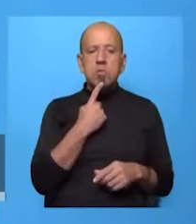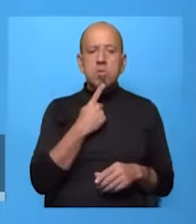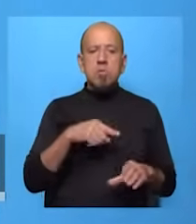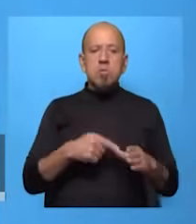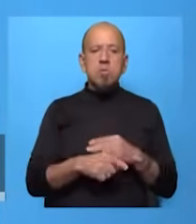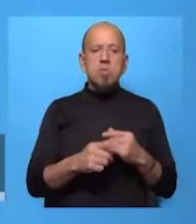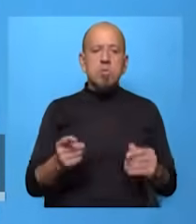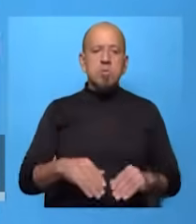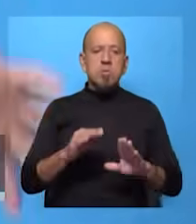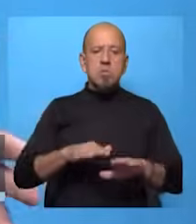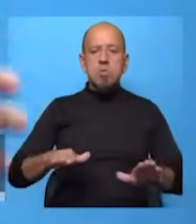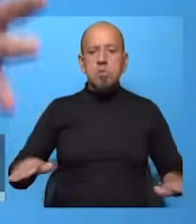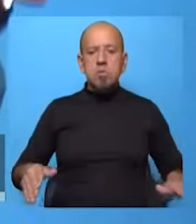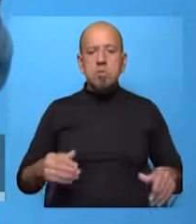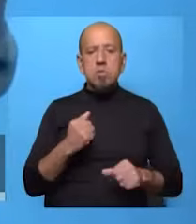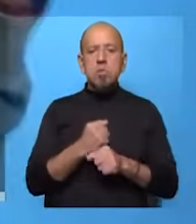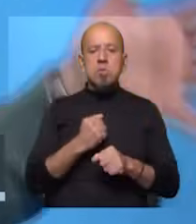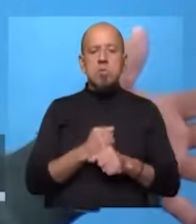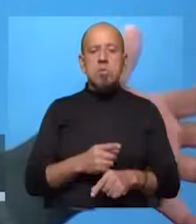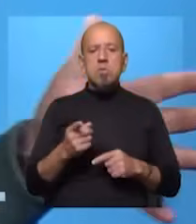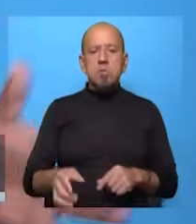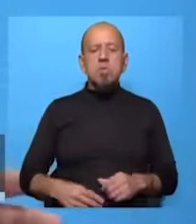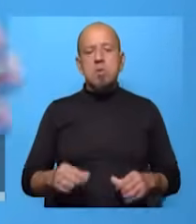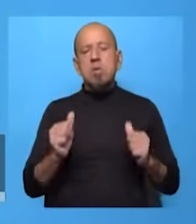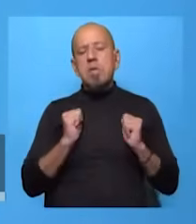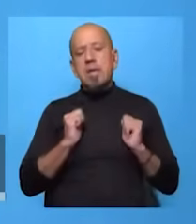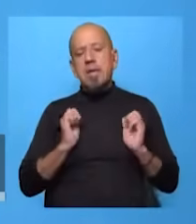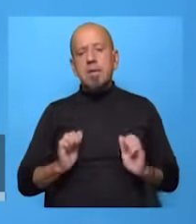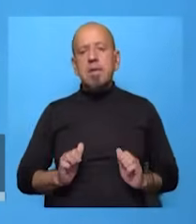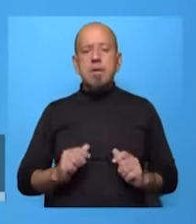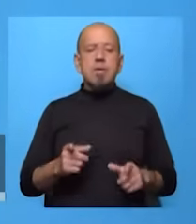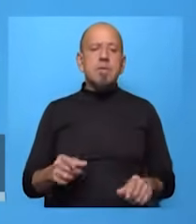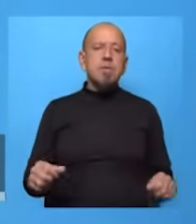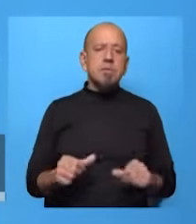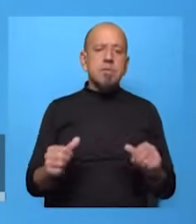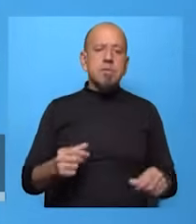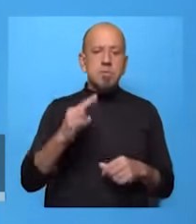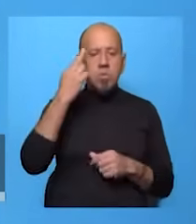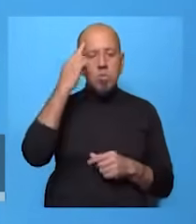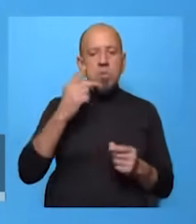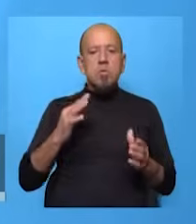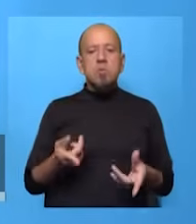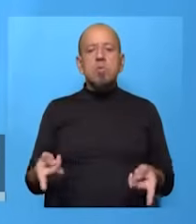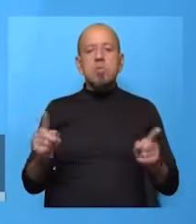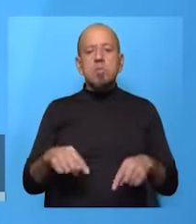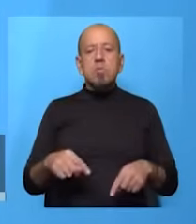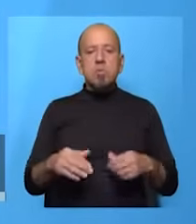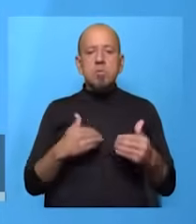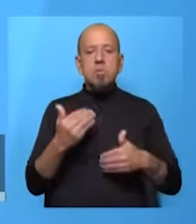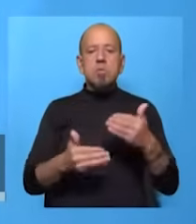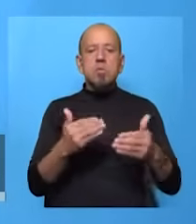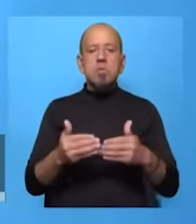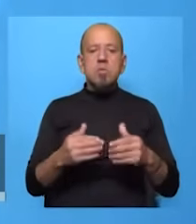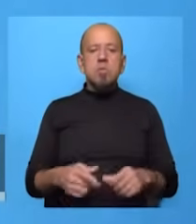blindar la infancia trabajar con la ética resolver los problemas productivos de Uruguay hacer que el Uruguay vuelva a estar en la senda del desarrollo el